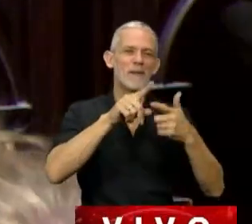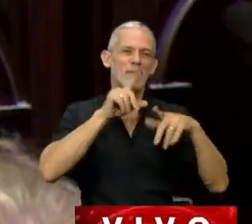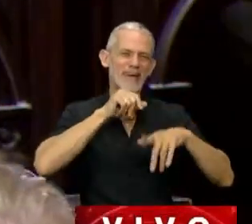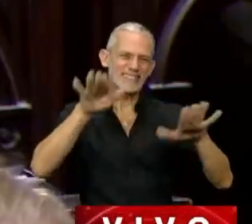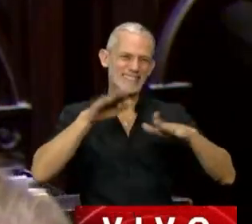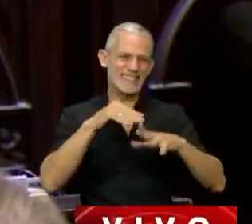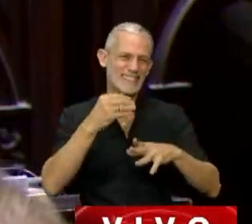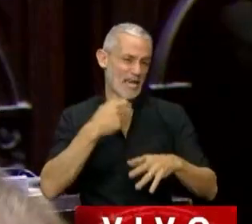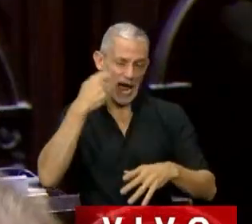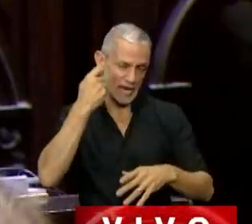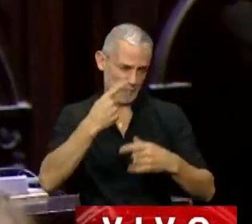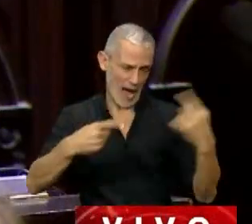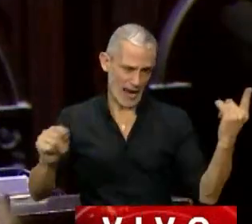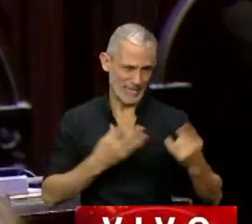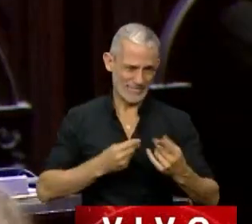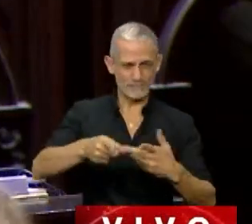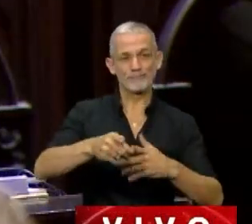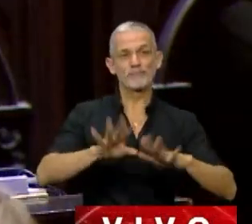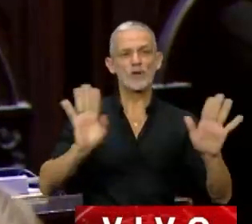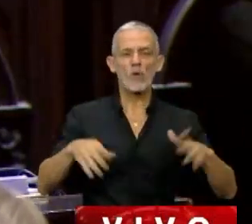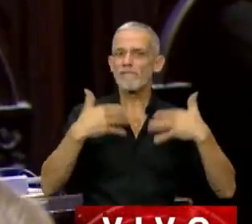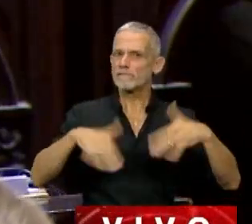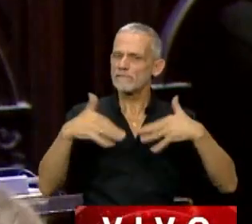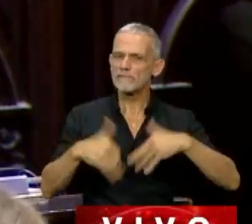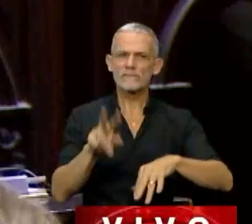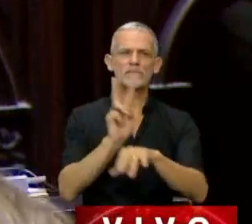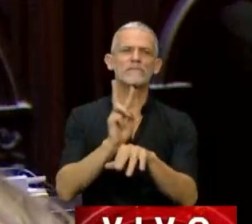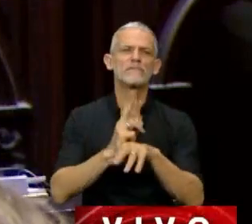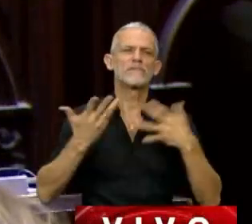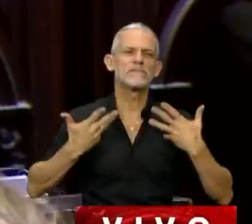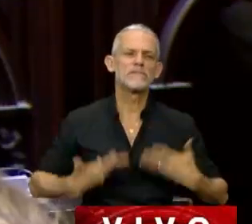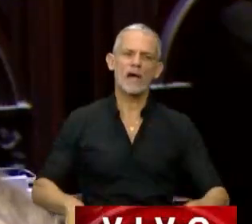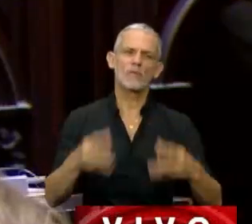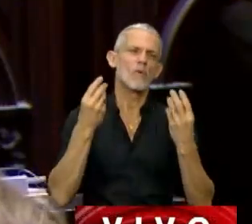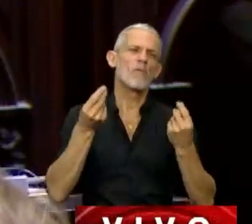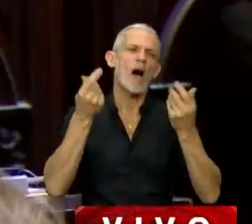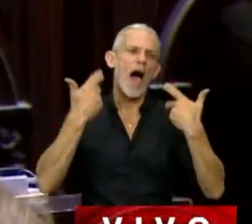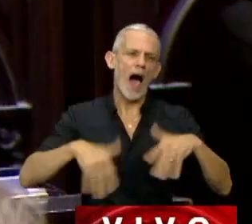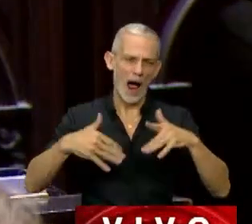y mamíferos. Es realmente un tesoro natural en nuestra provincia.